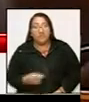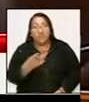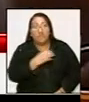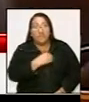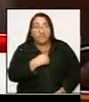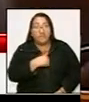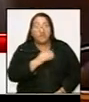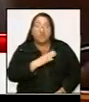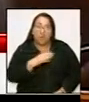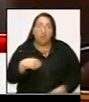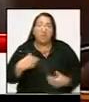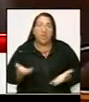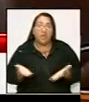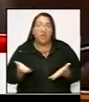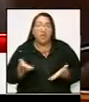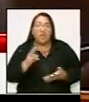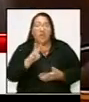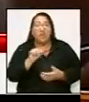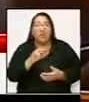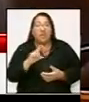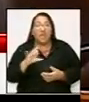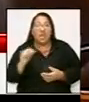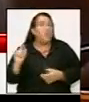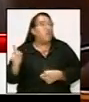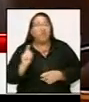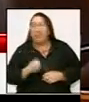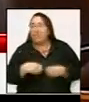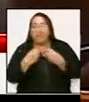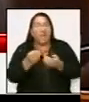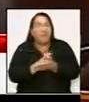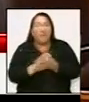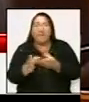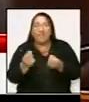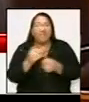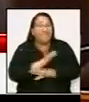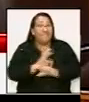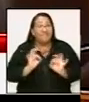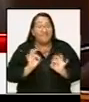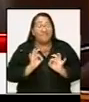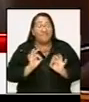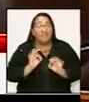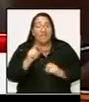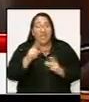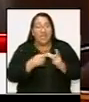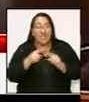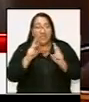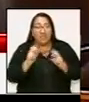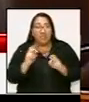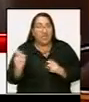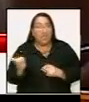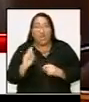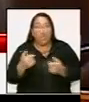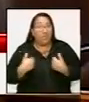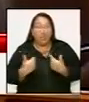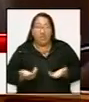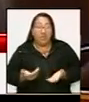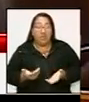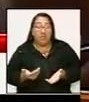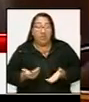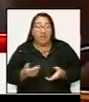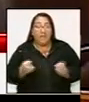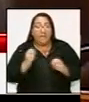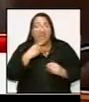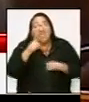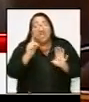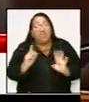y como el gobierno del señor Vizcarra no transfiere y no da esos recursos que no tiene o dice